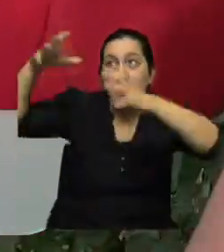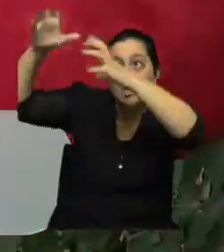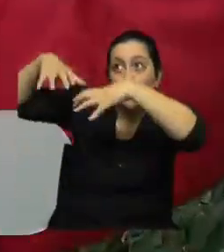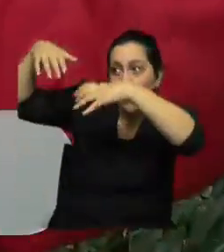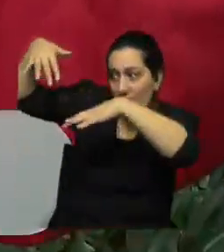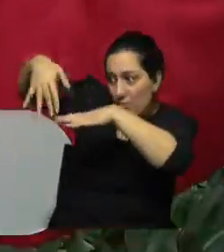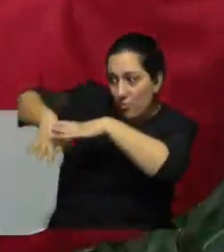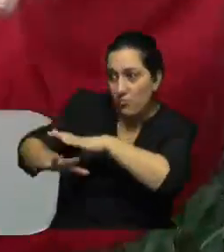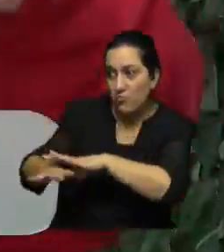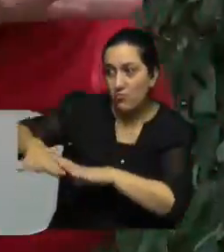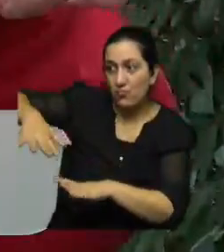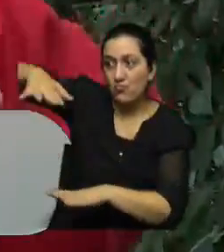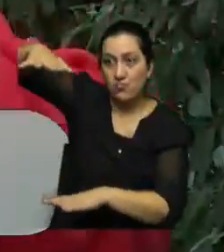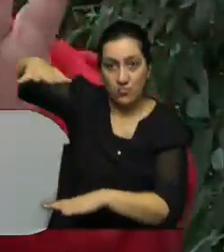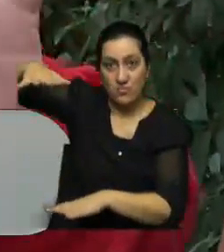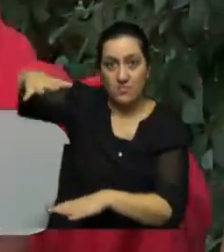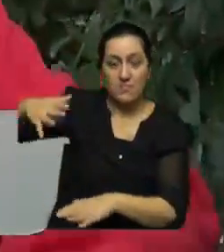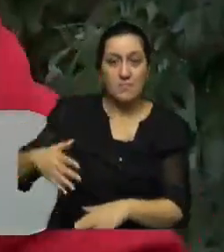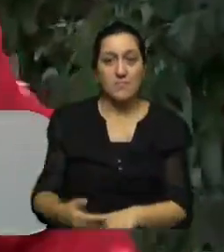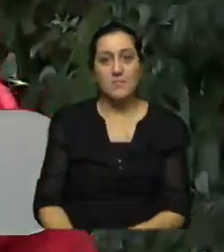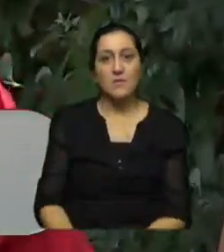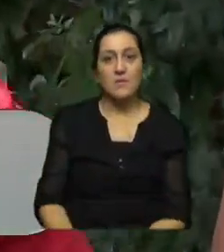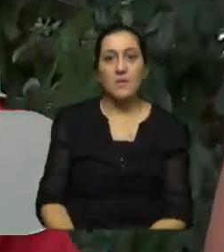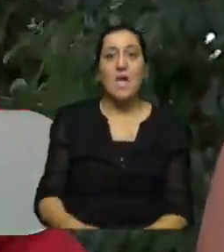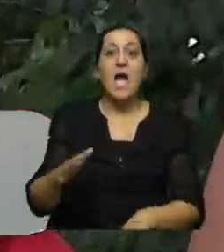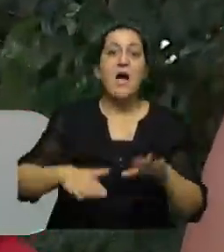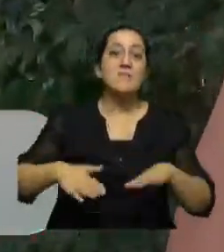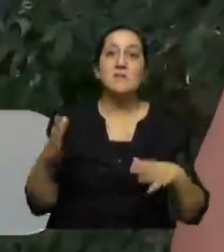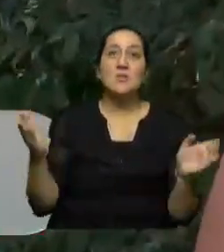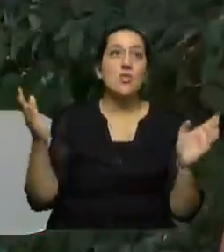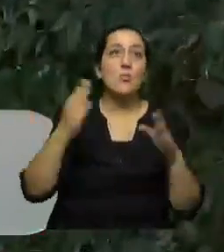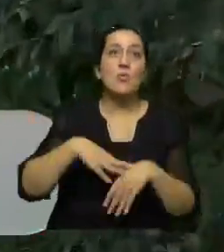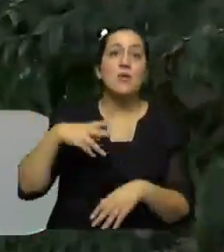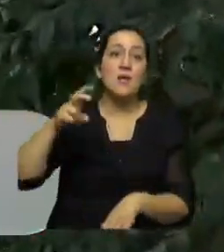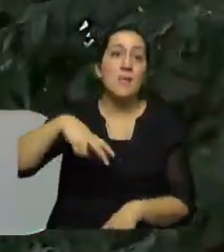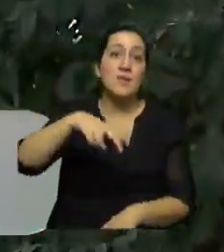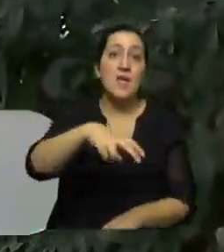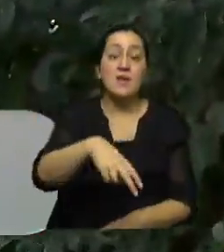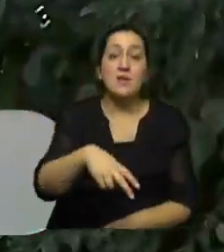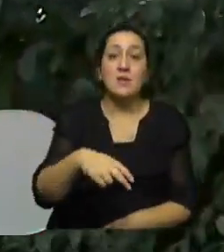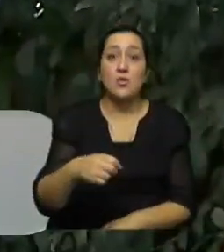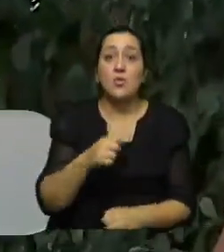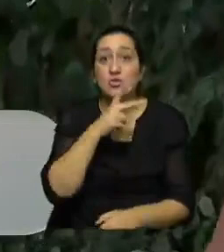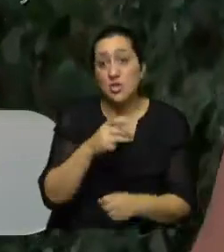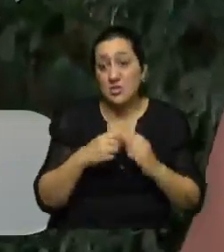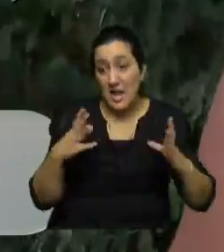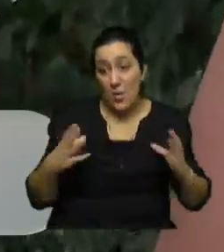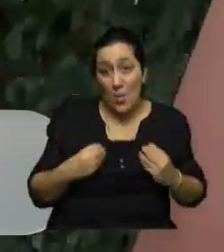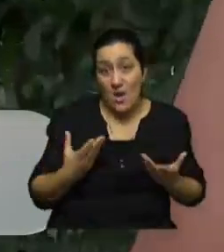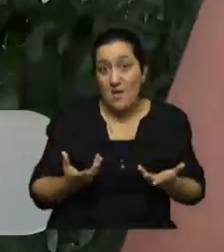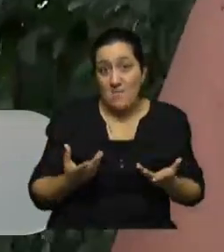barrio para abajo. Y si nos inunda acá queda todo alagado, a veces no se puede salir con las criaturas para la escuela, a los